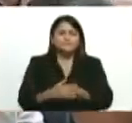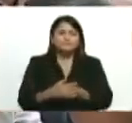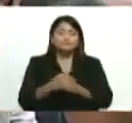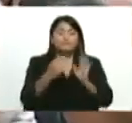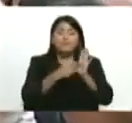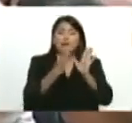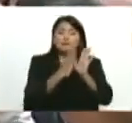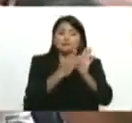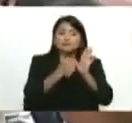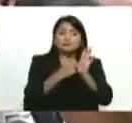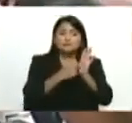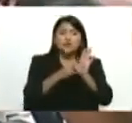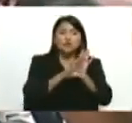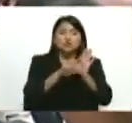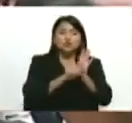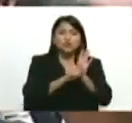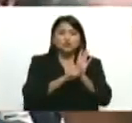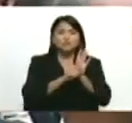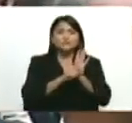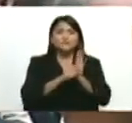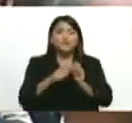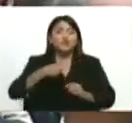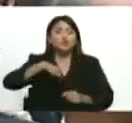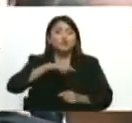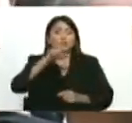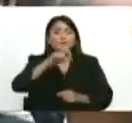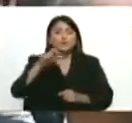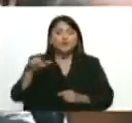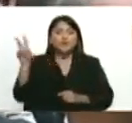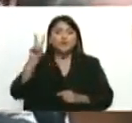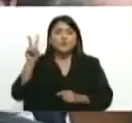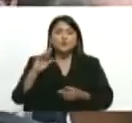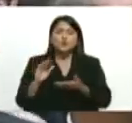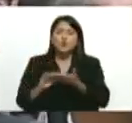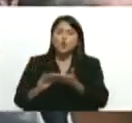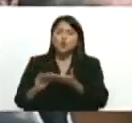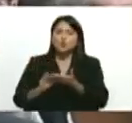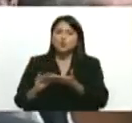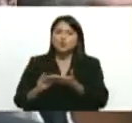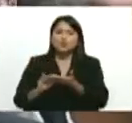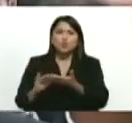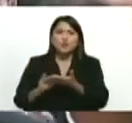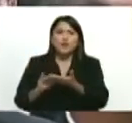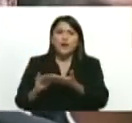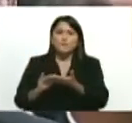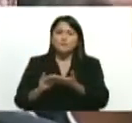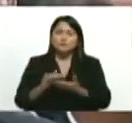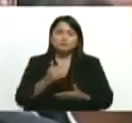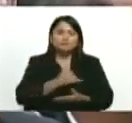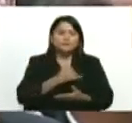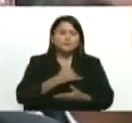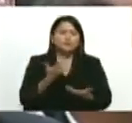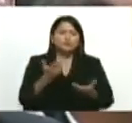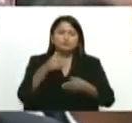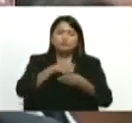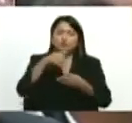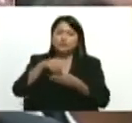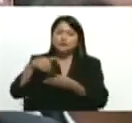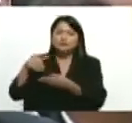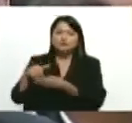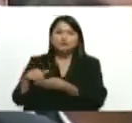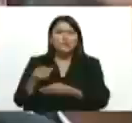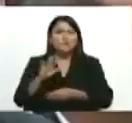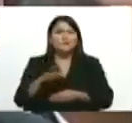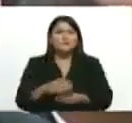Constitución y que los venezolanos resolveremos los problemas de los venezolanos por la única vía que existe, que es a través